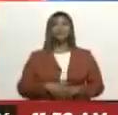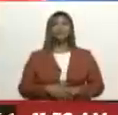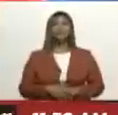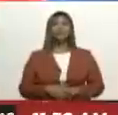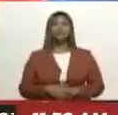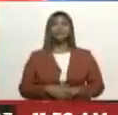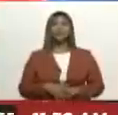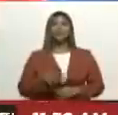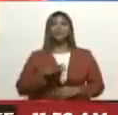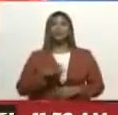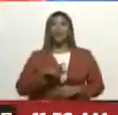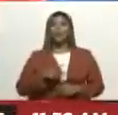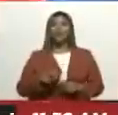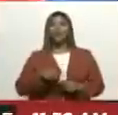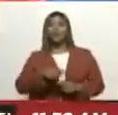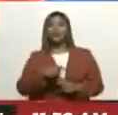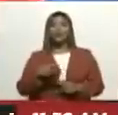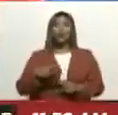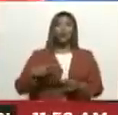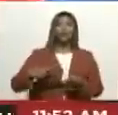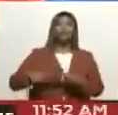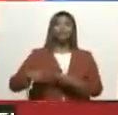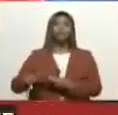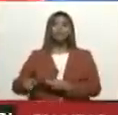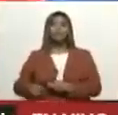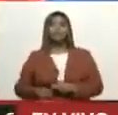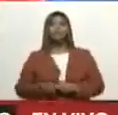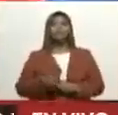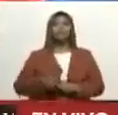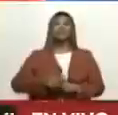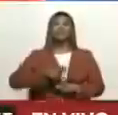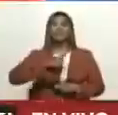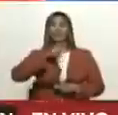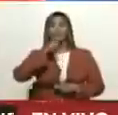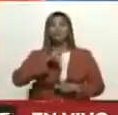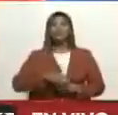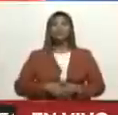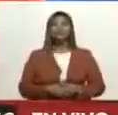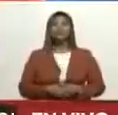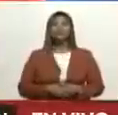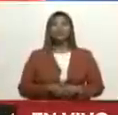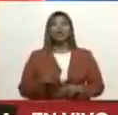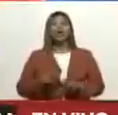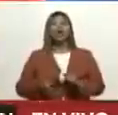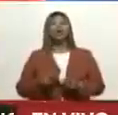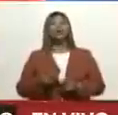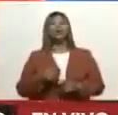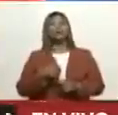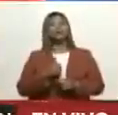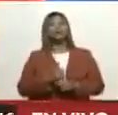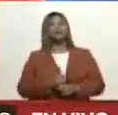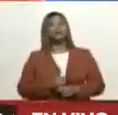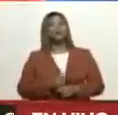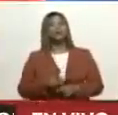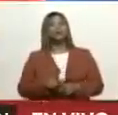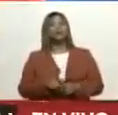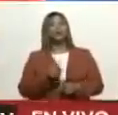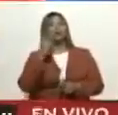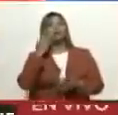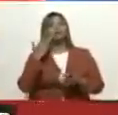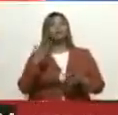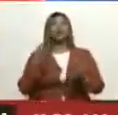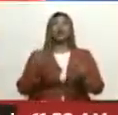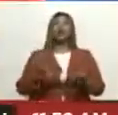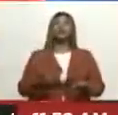del narcotráfico más vil, que han algunos pretendido banalizar,